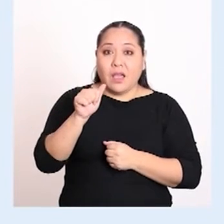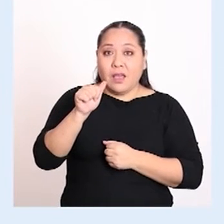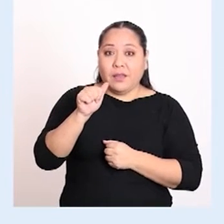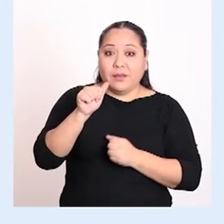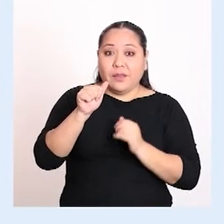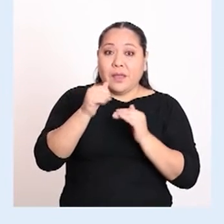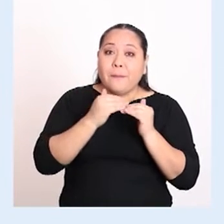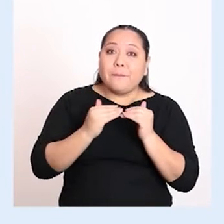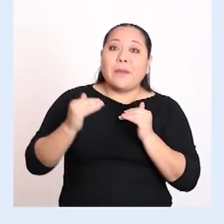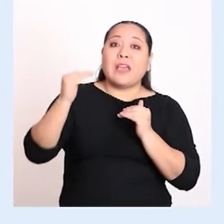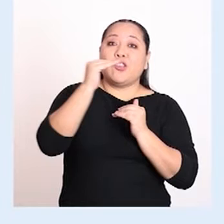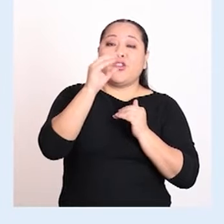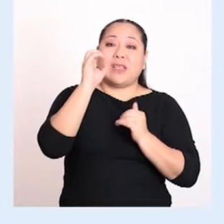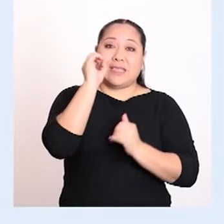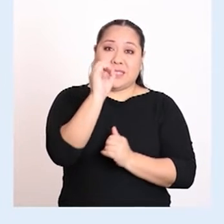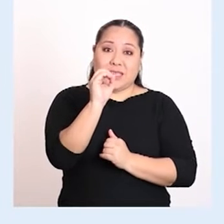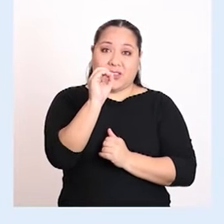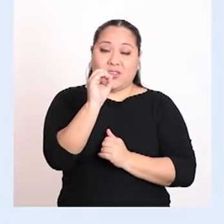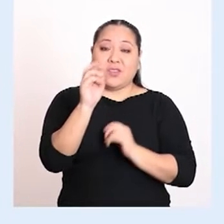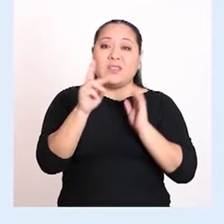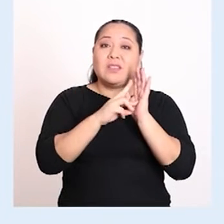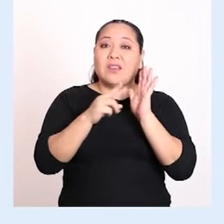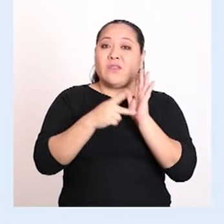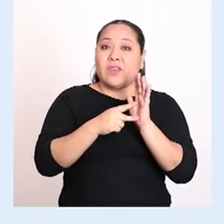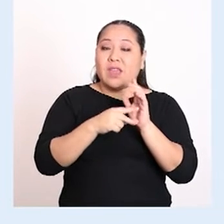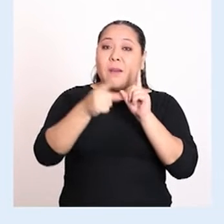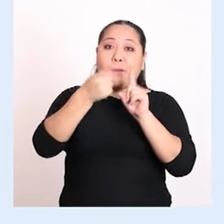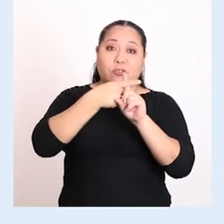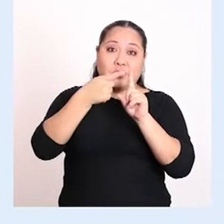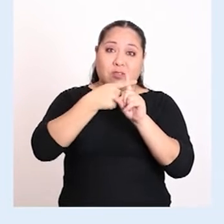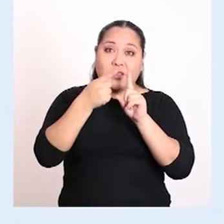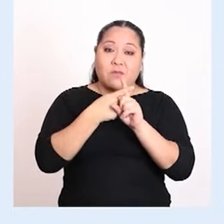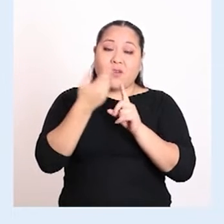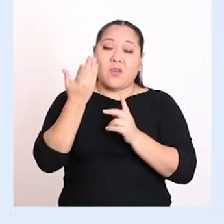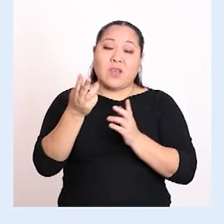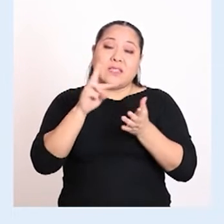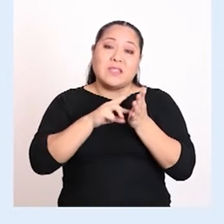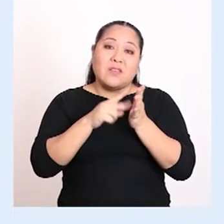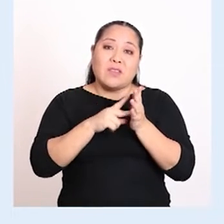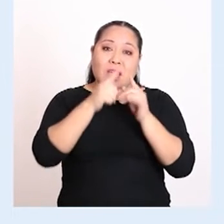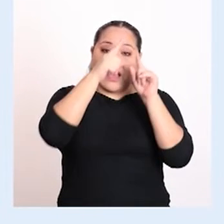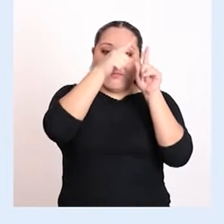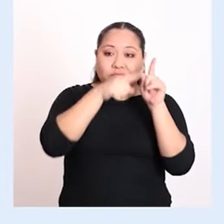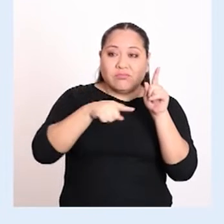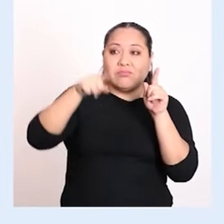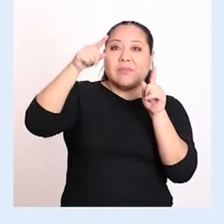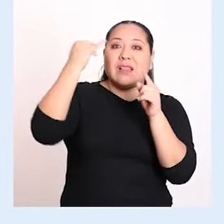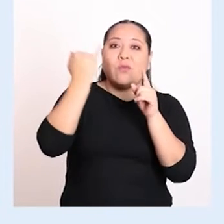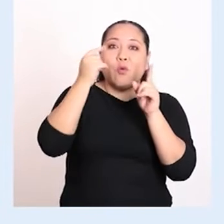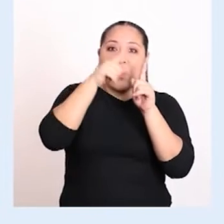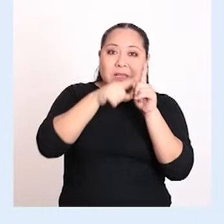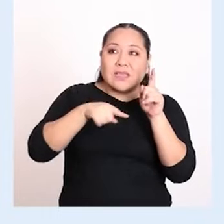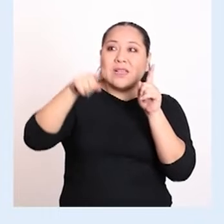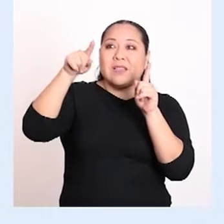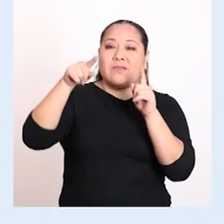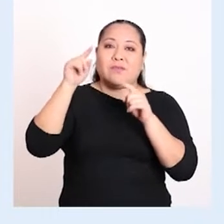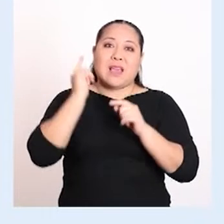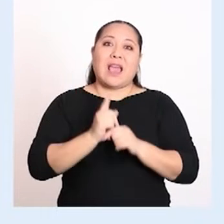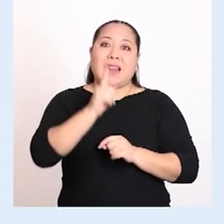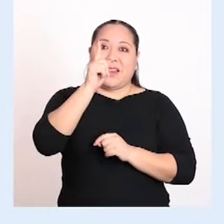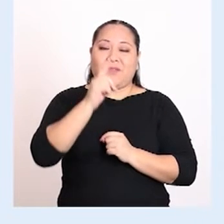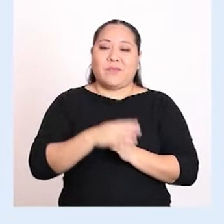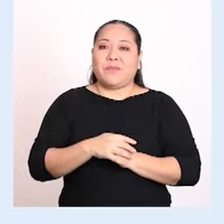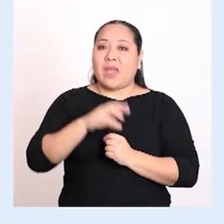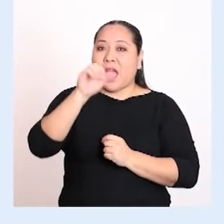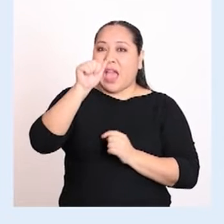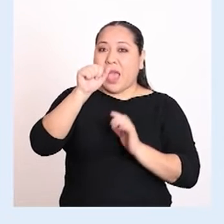es mayor que 0, quiere decir positivo, entonces la parábola se abre hacia arriba. Si